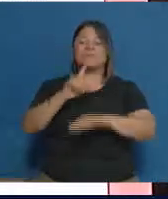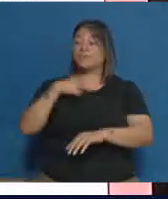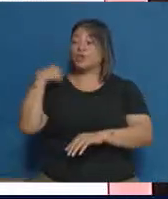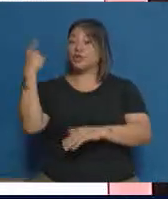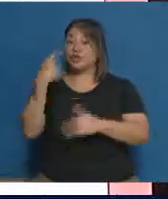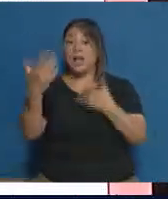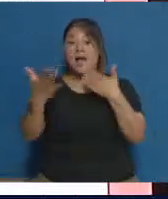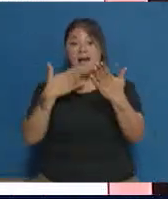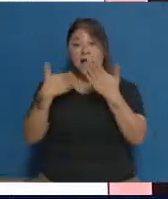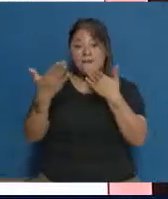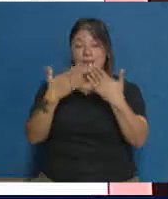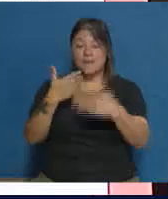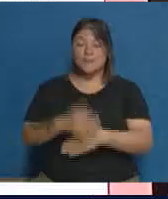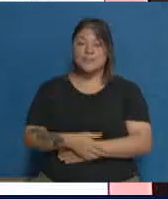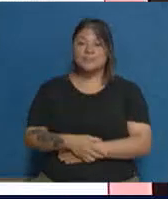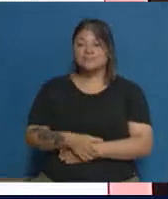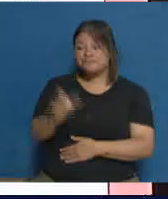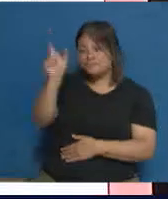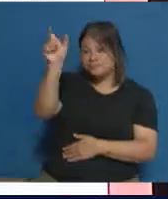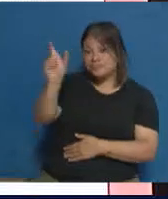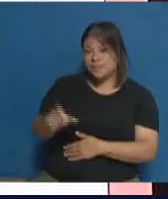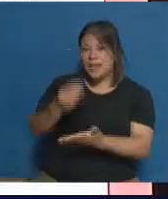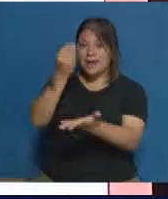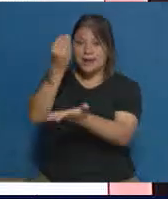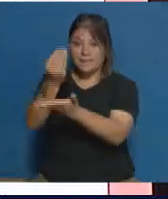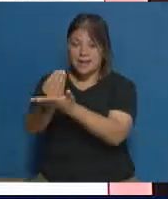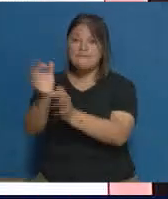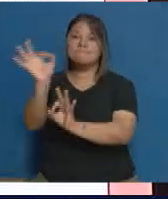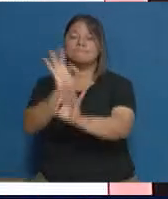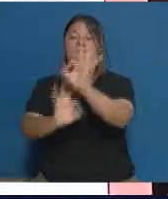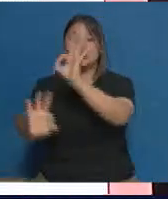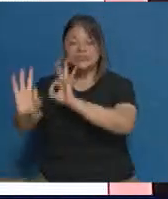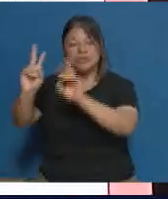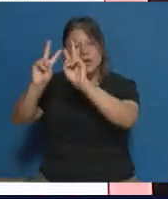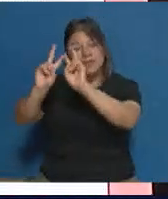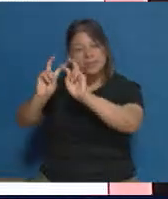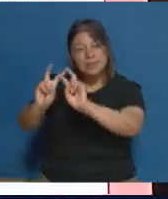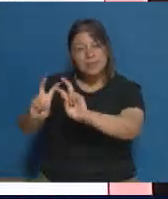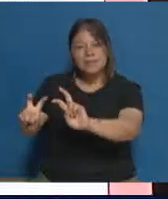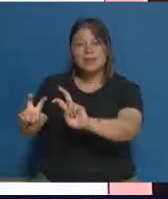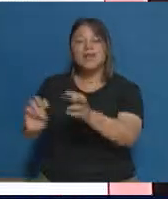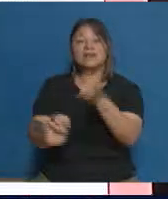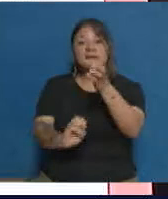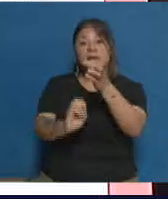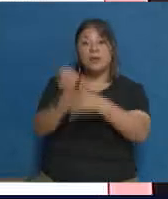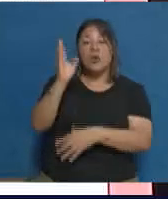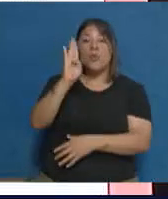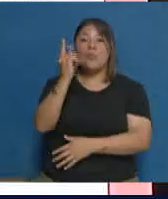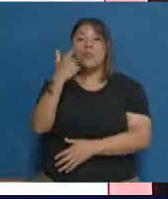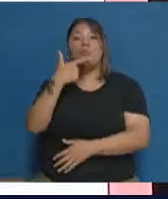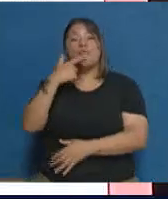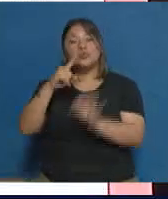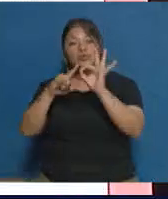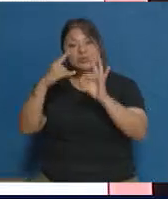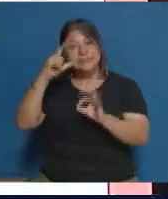con uno de los personas representantes de los proyectos de investigación de esta Fundación Bunge y Born y nos